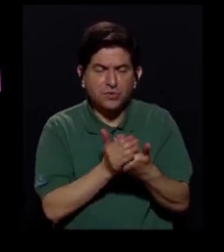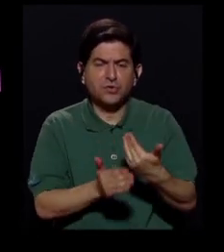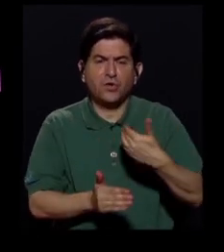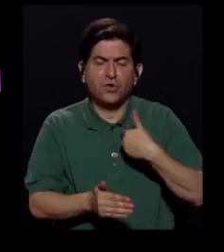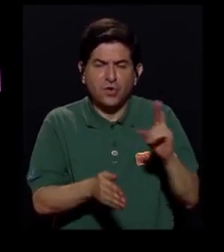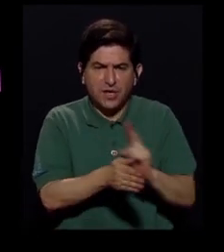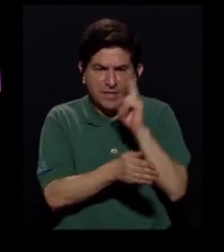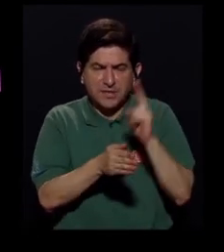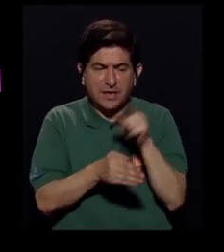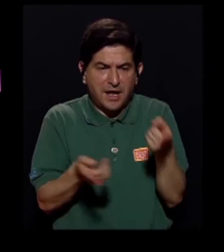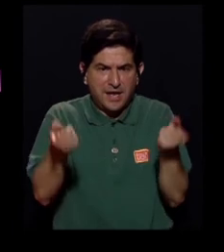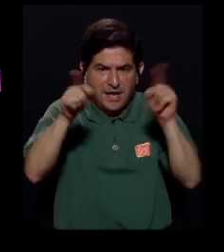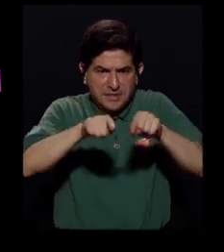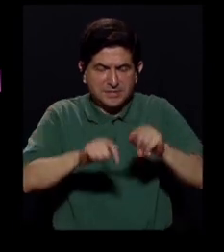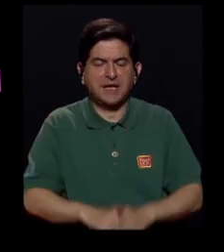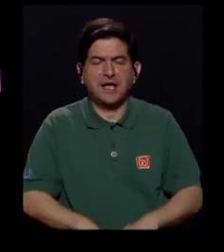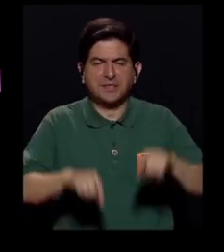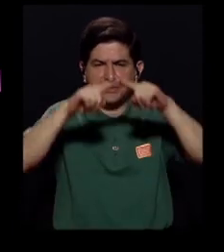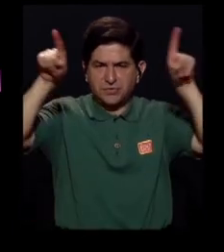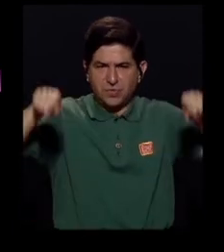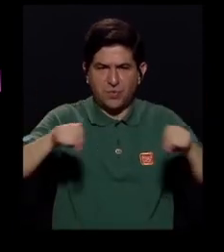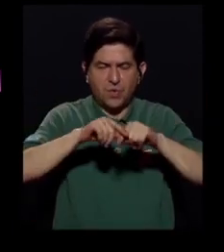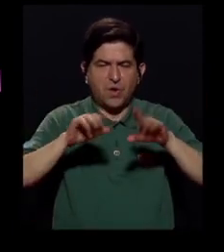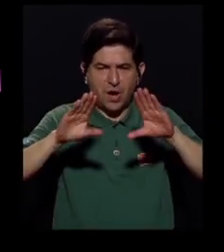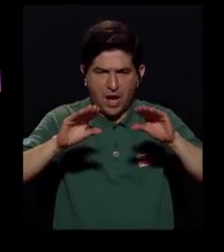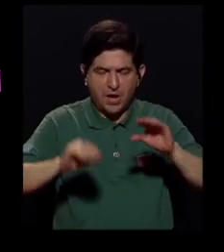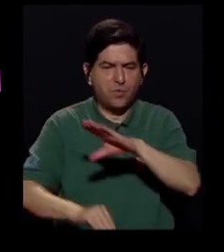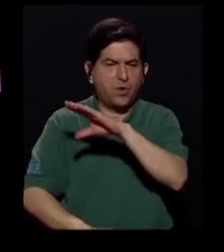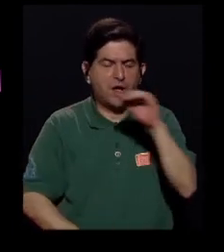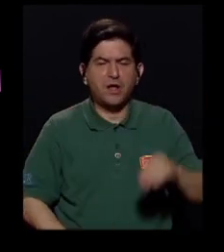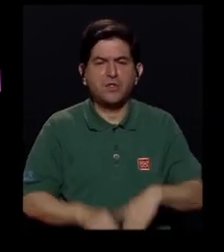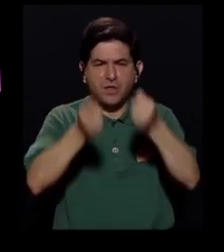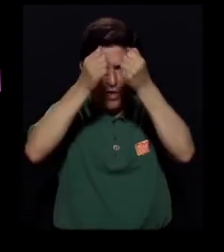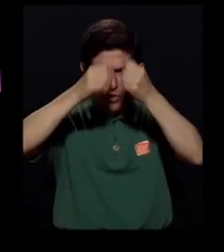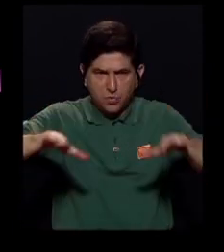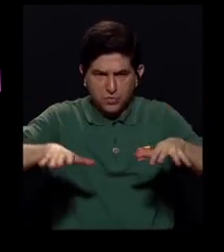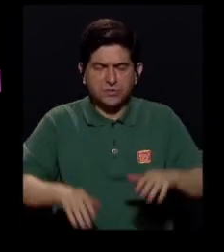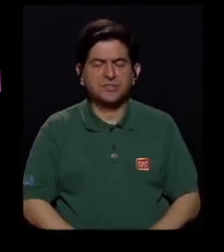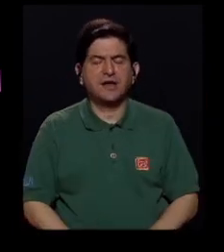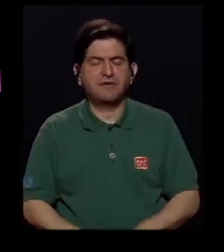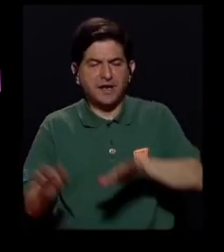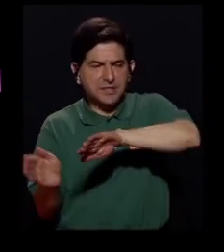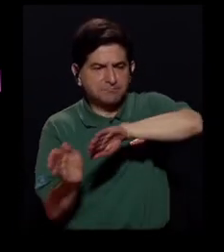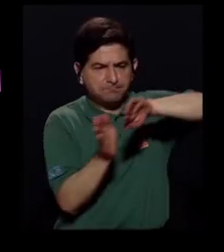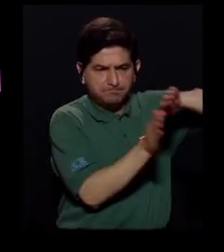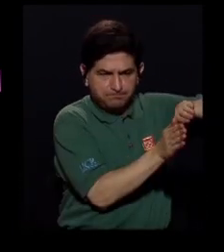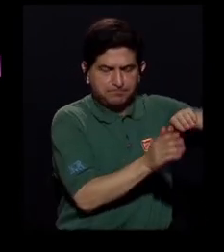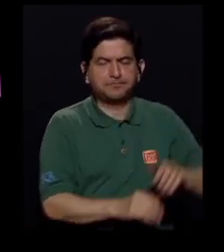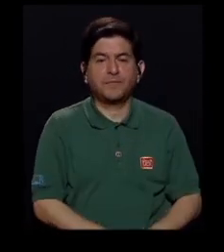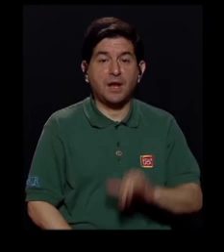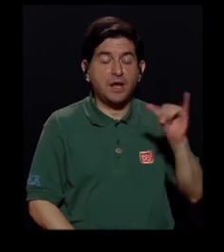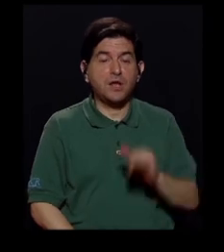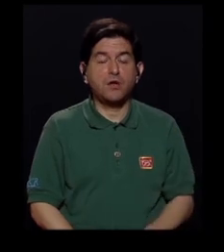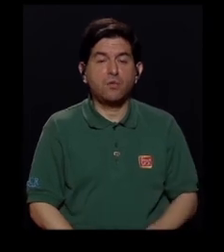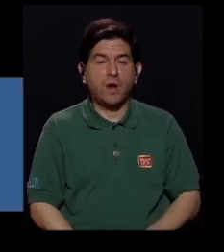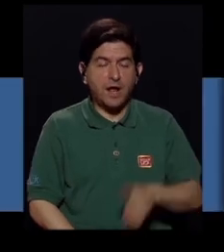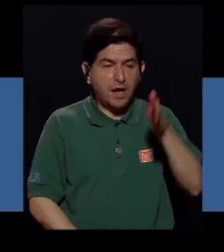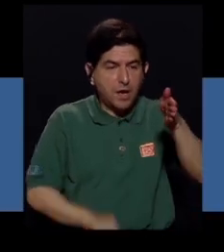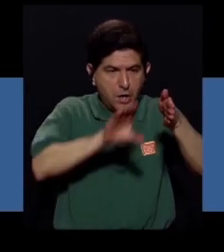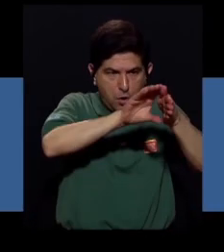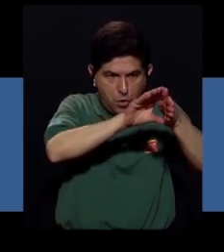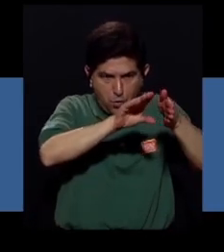que estemos utilizando. En este caso tenemos almohadas, tenemos sábanas que podemos utilizar como bloques o